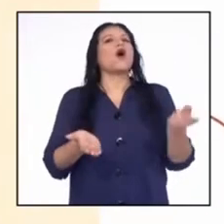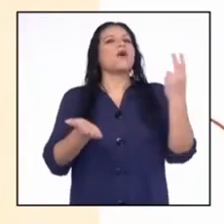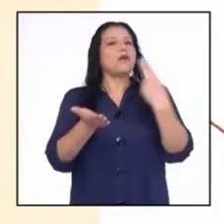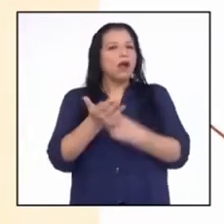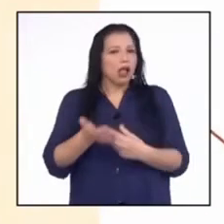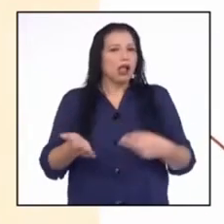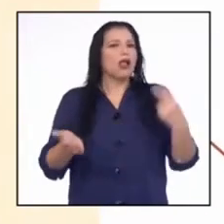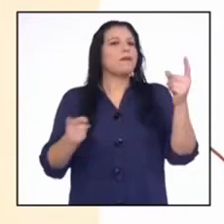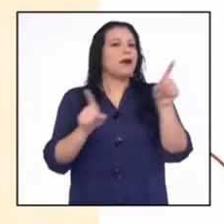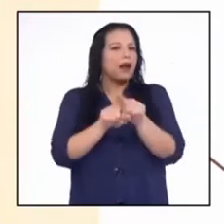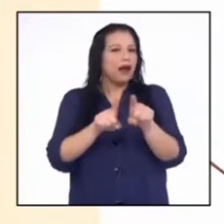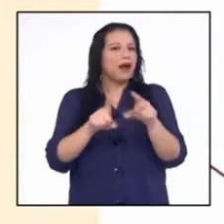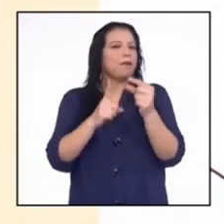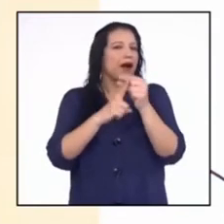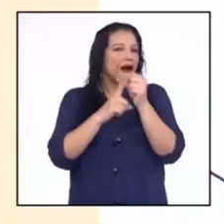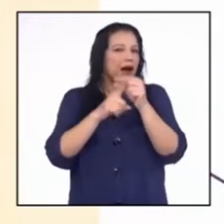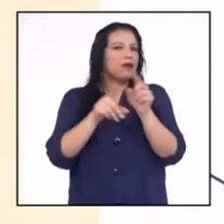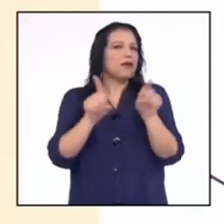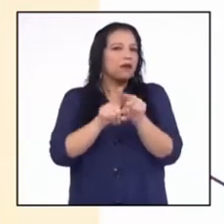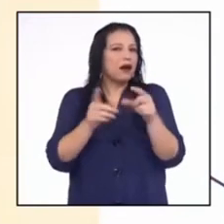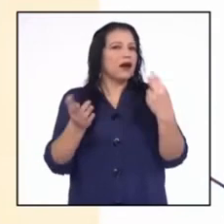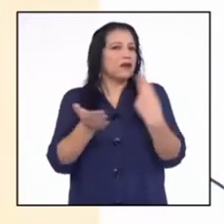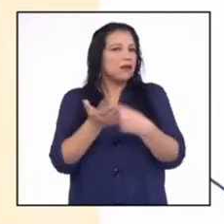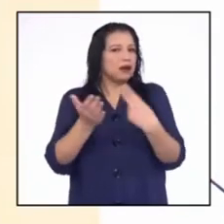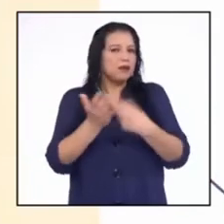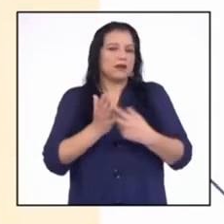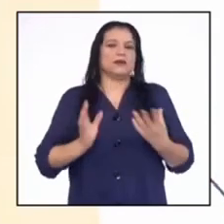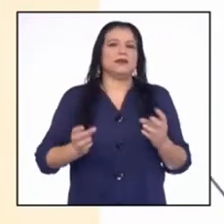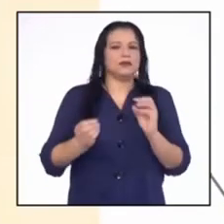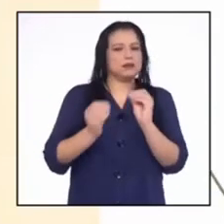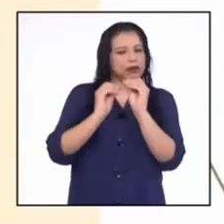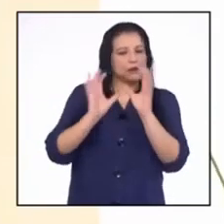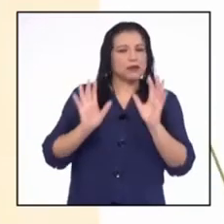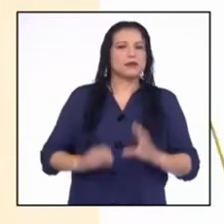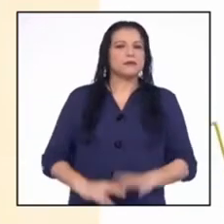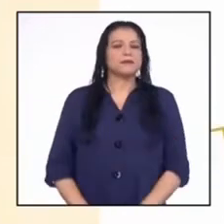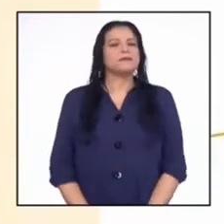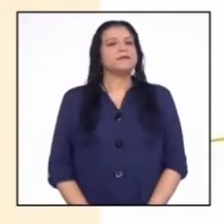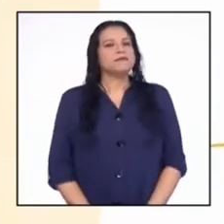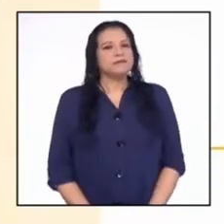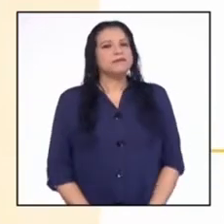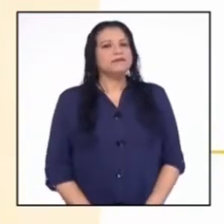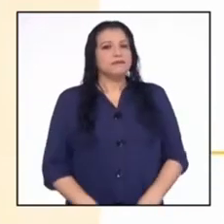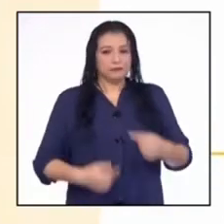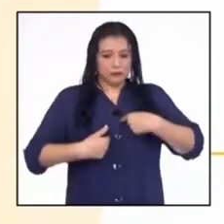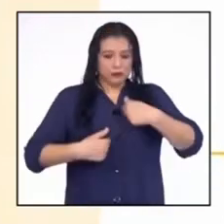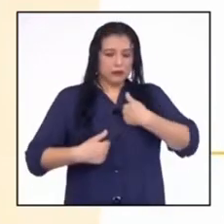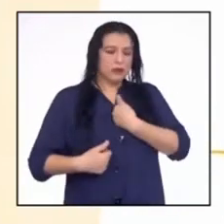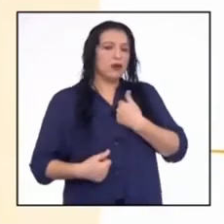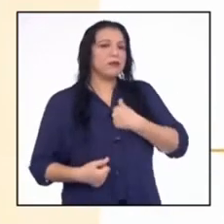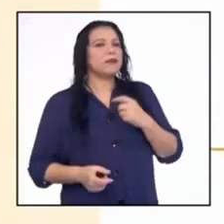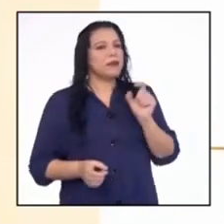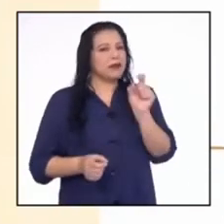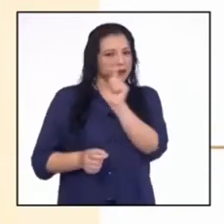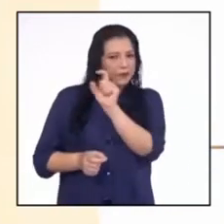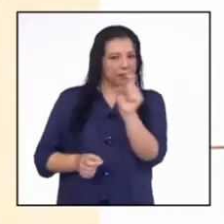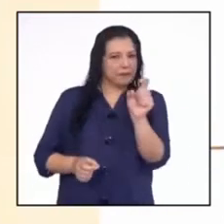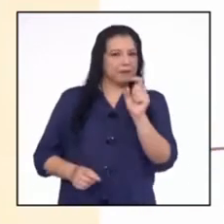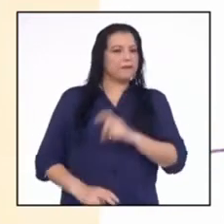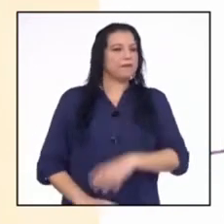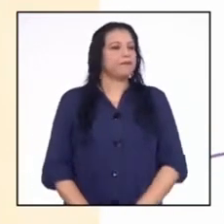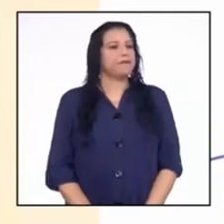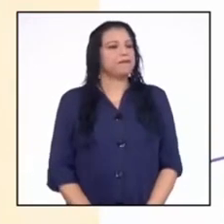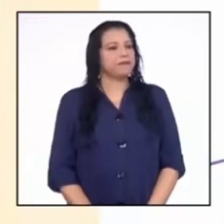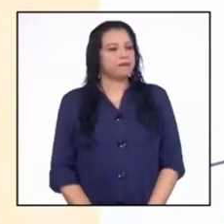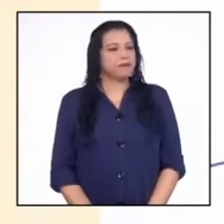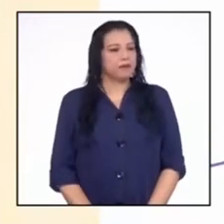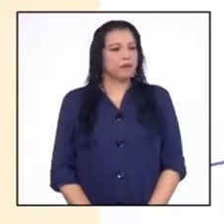una palabra y un problema de adecuación. Yo lo resalto, maestra. Ahí van.